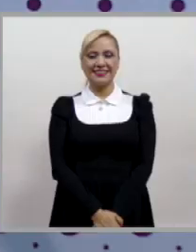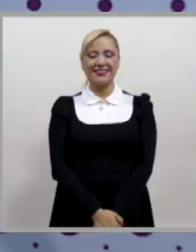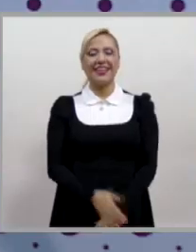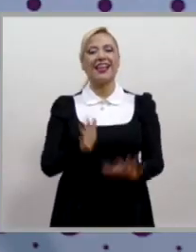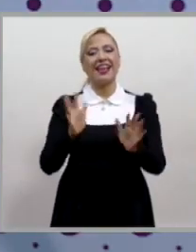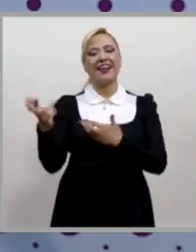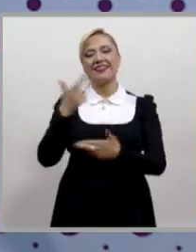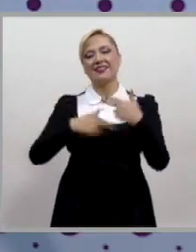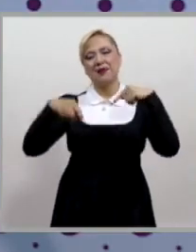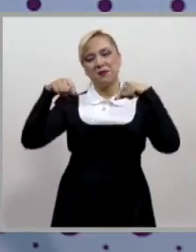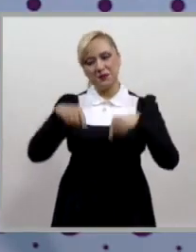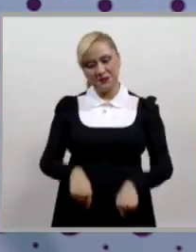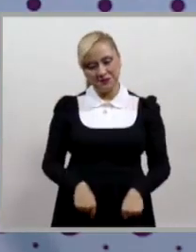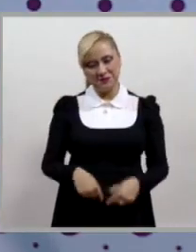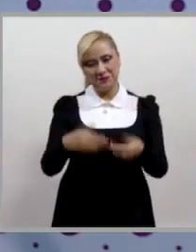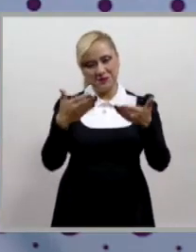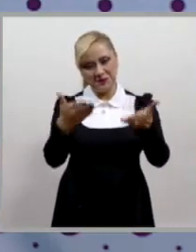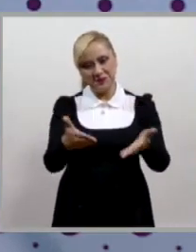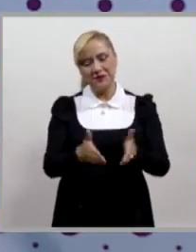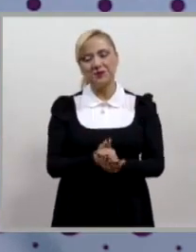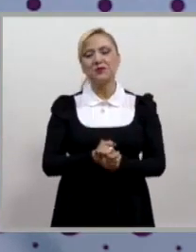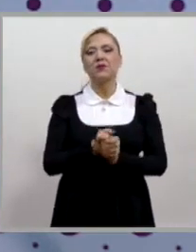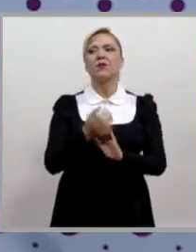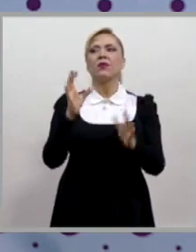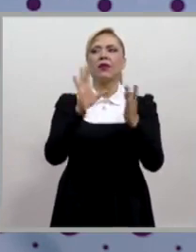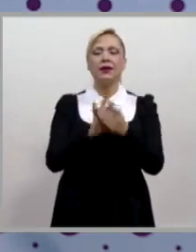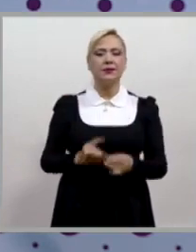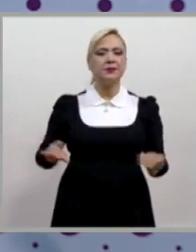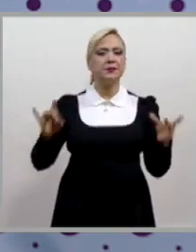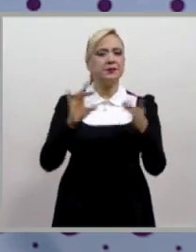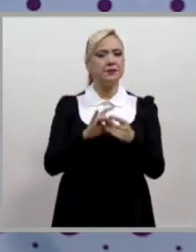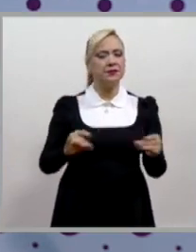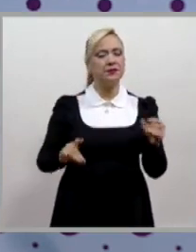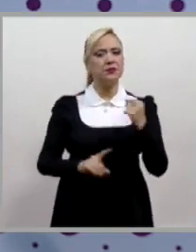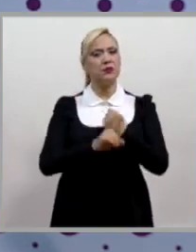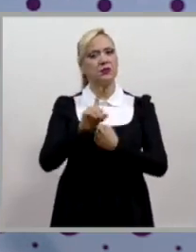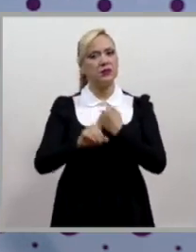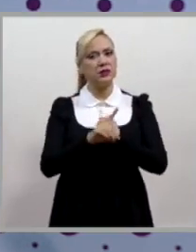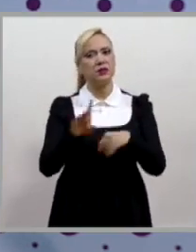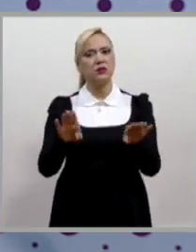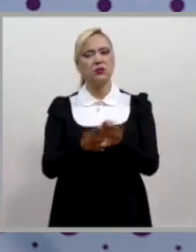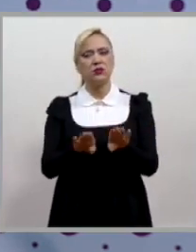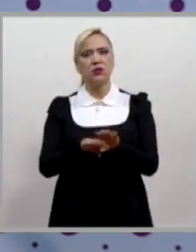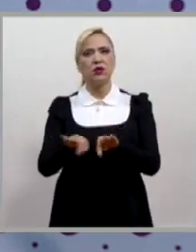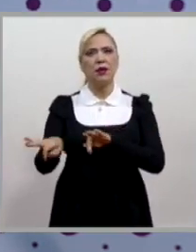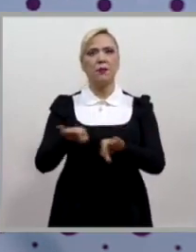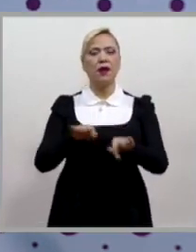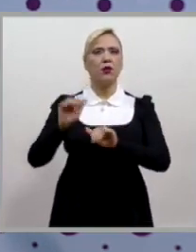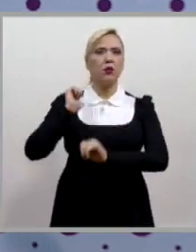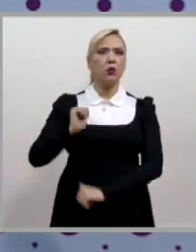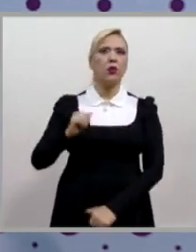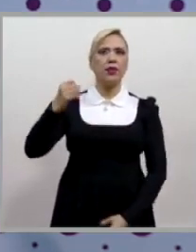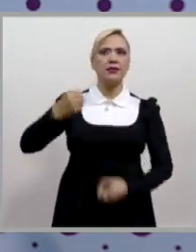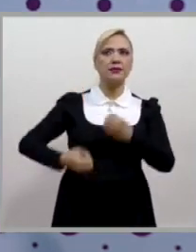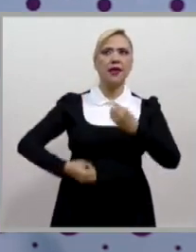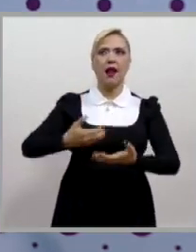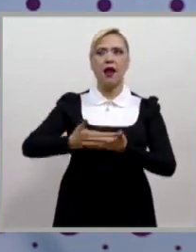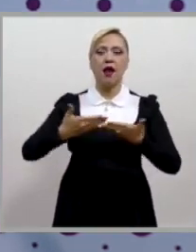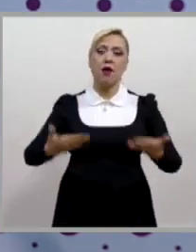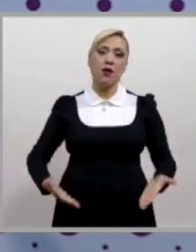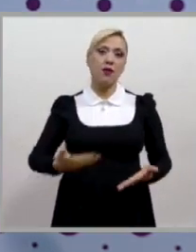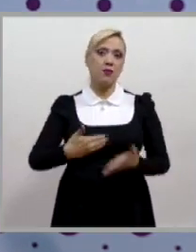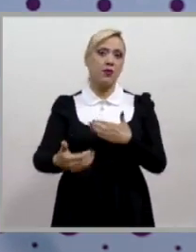Ya estamos de regreso en su programa Tus Derechos. Estamos platicando sobre los desafíos de la agenda judicial del siglo XXI. Uno de esos temas,